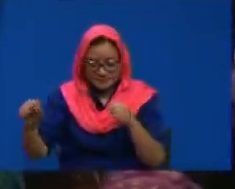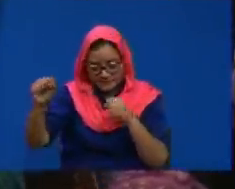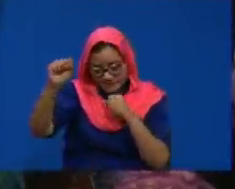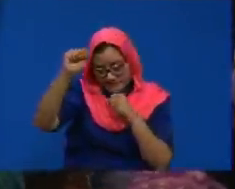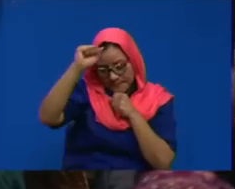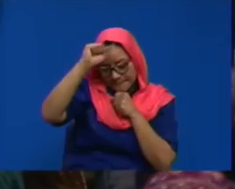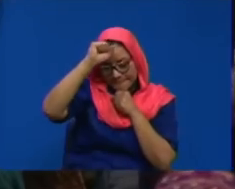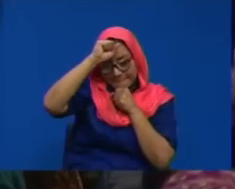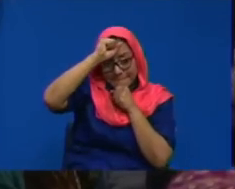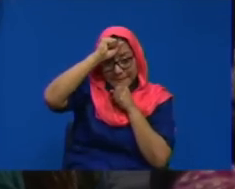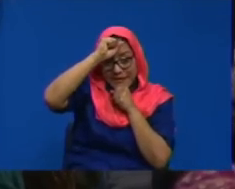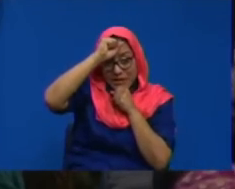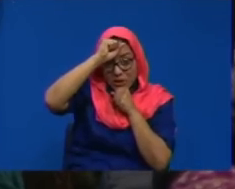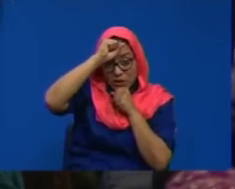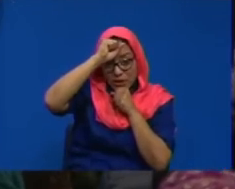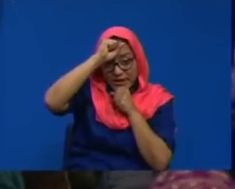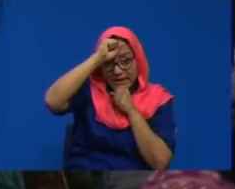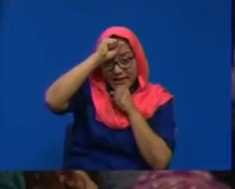manos,